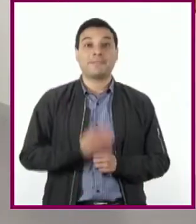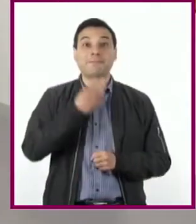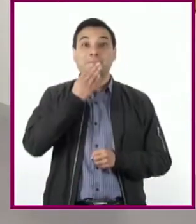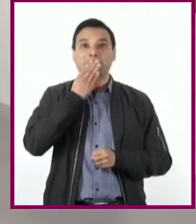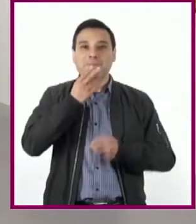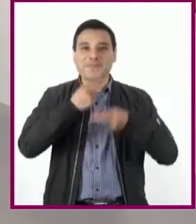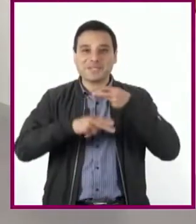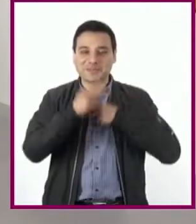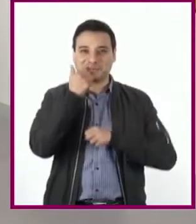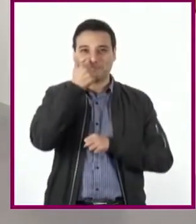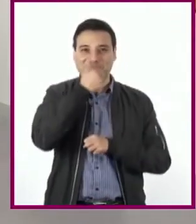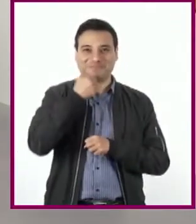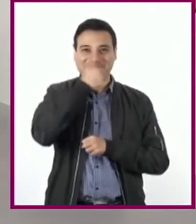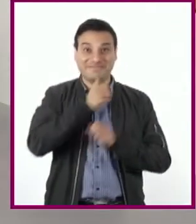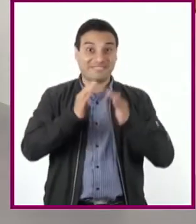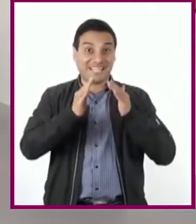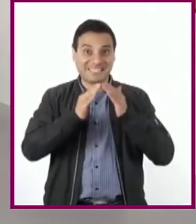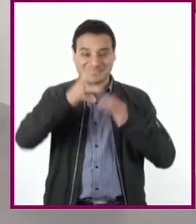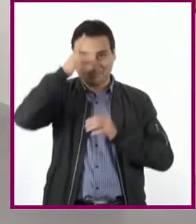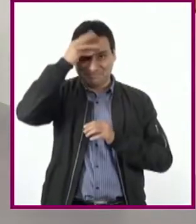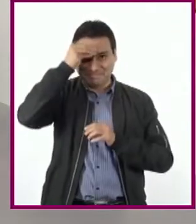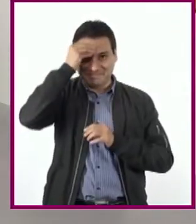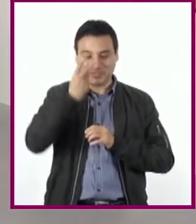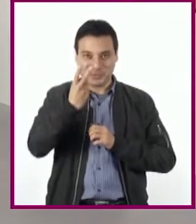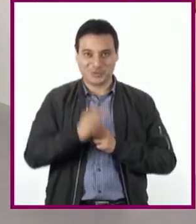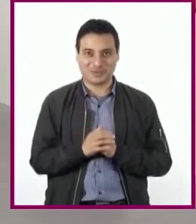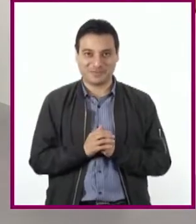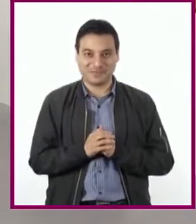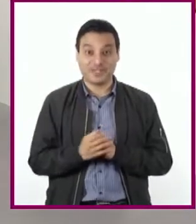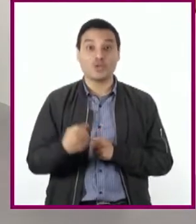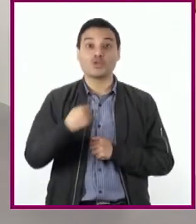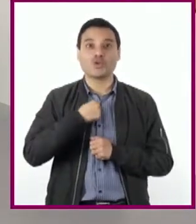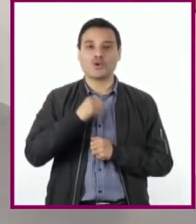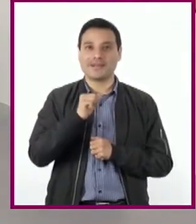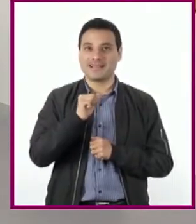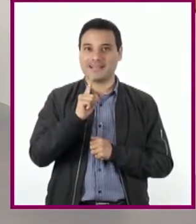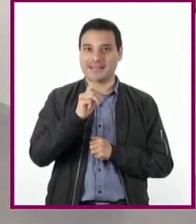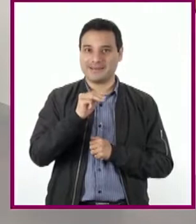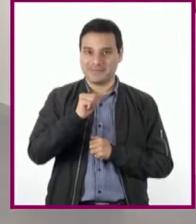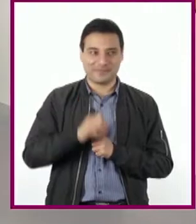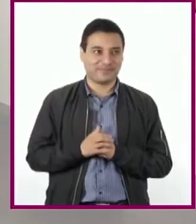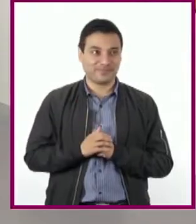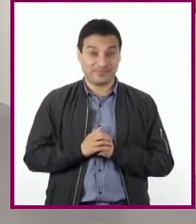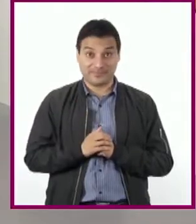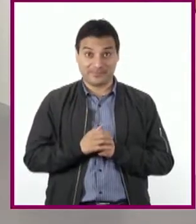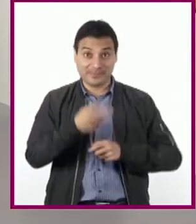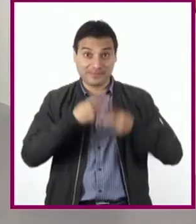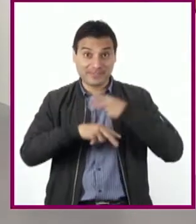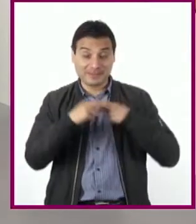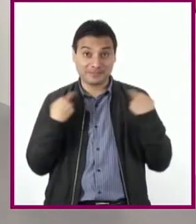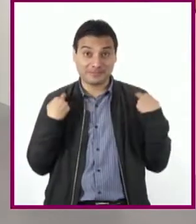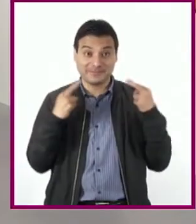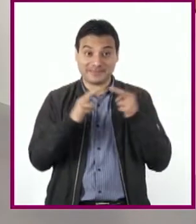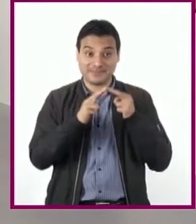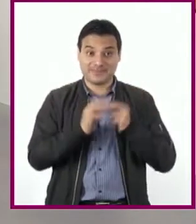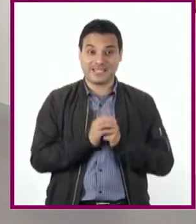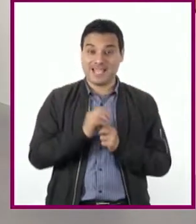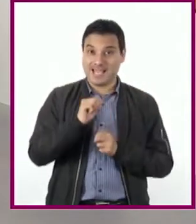Bienvenidas y bienvenidos a Aprende en Casa 2. Yo soy Alma y me acompaña la maestra Anarely